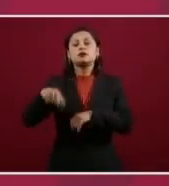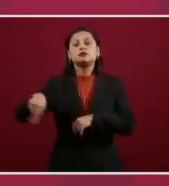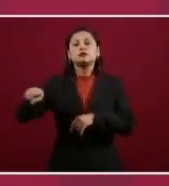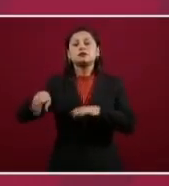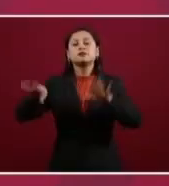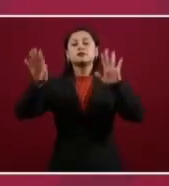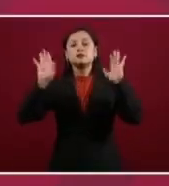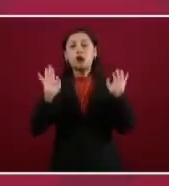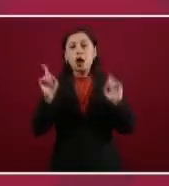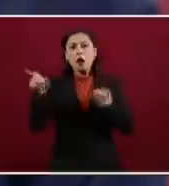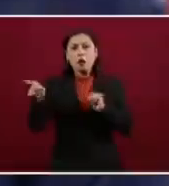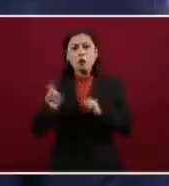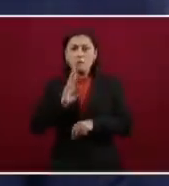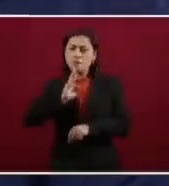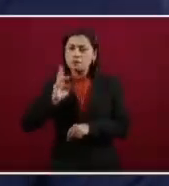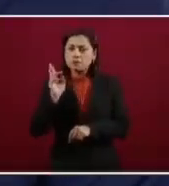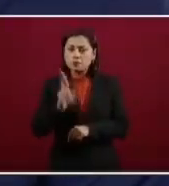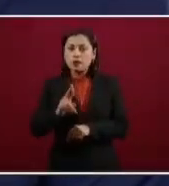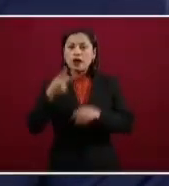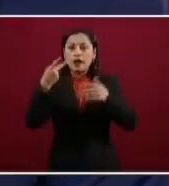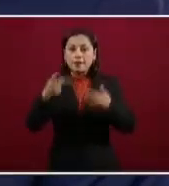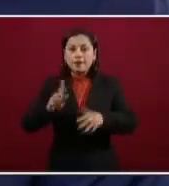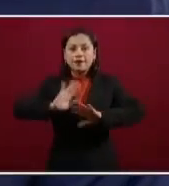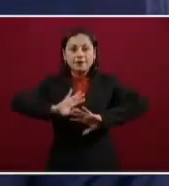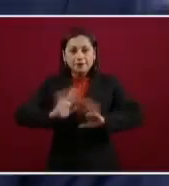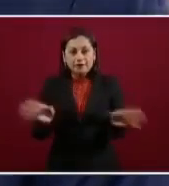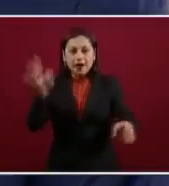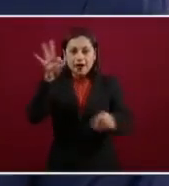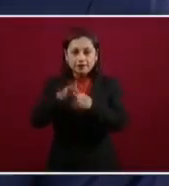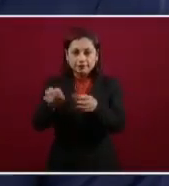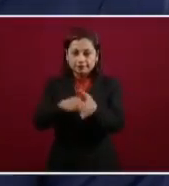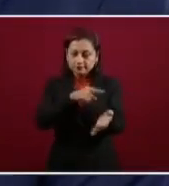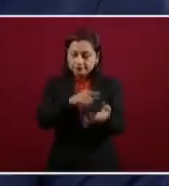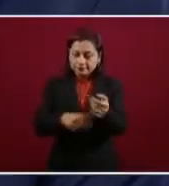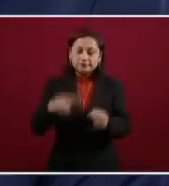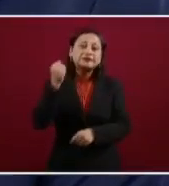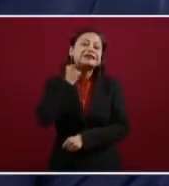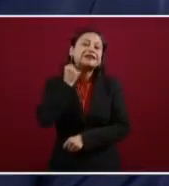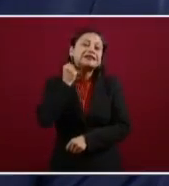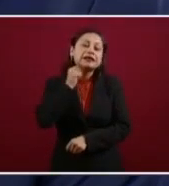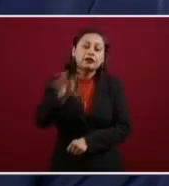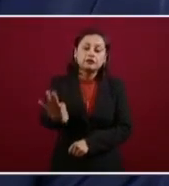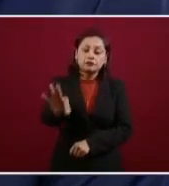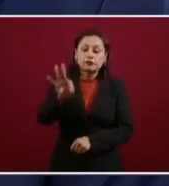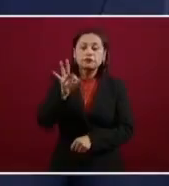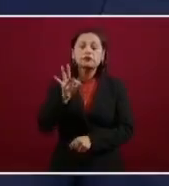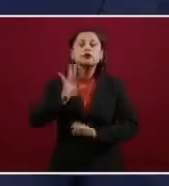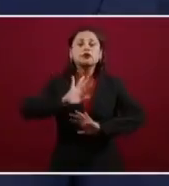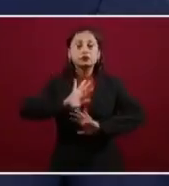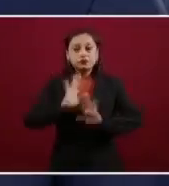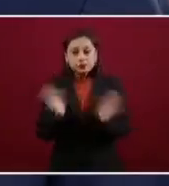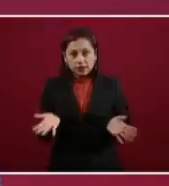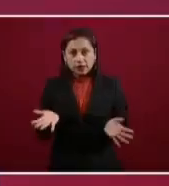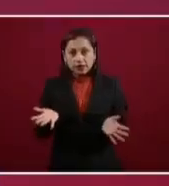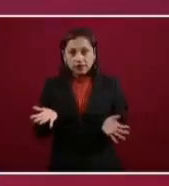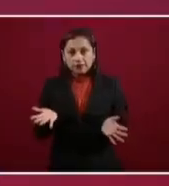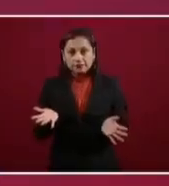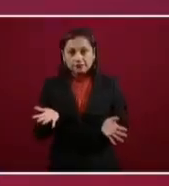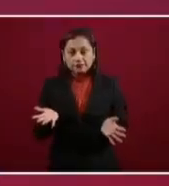pero si ya lo elige la eligieron en el senado pues entonces